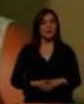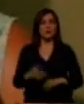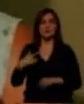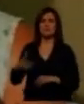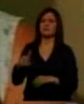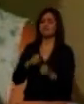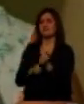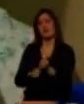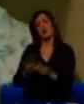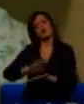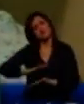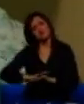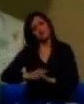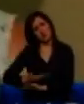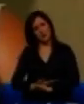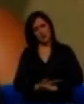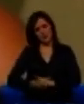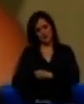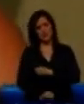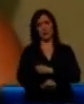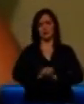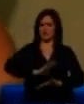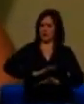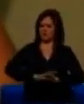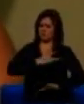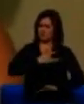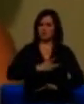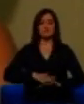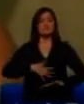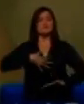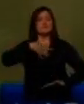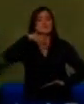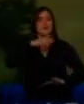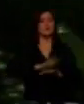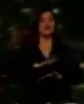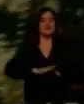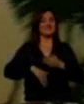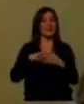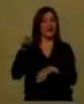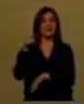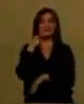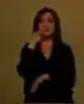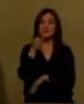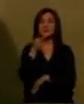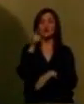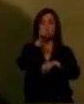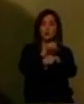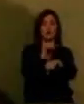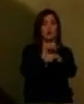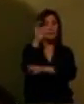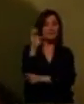ñaña, ten calma, le digo, porque es tu bebé, ¿qué van a hacer? Le digo, y tranquila, solamente respira, le digo. Alexandra nos mencionó que una doctora